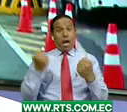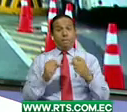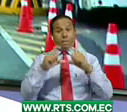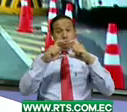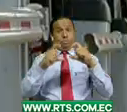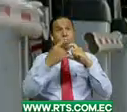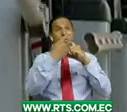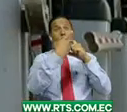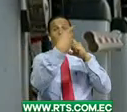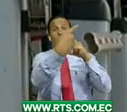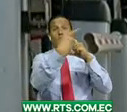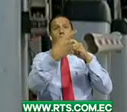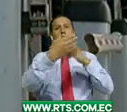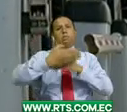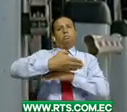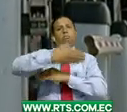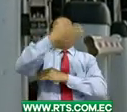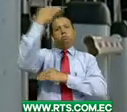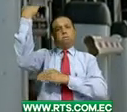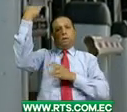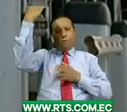afluencia.